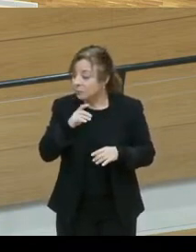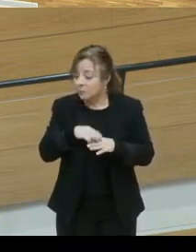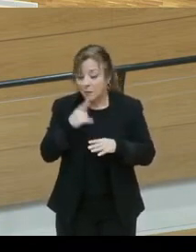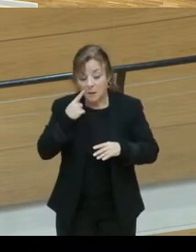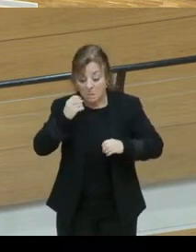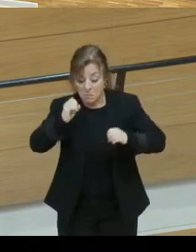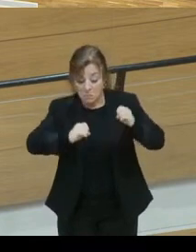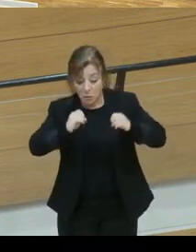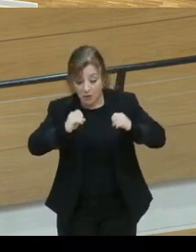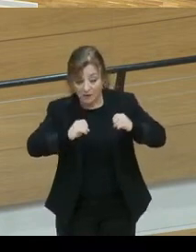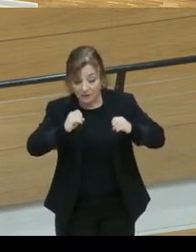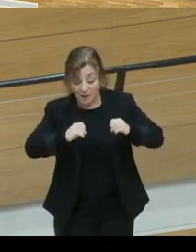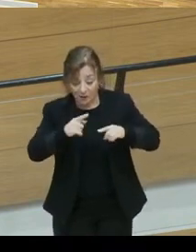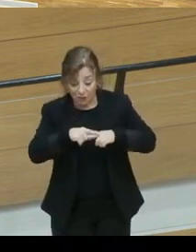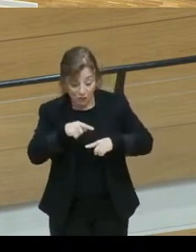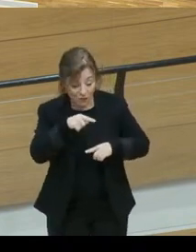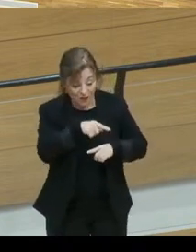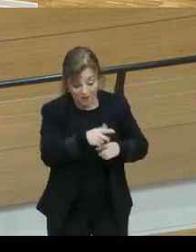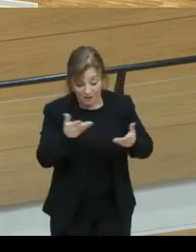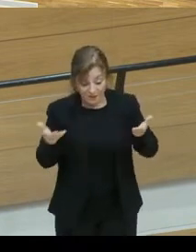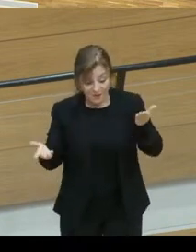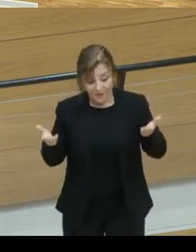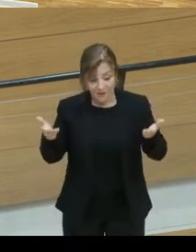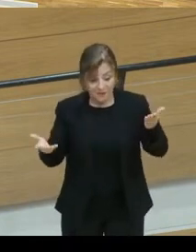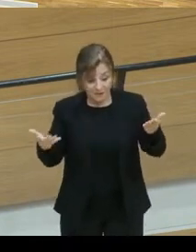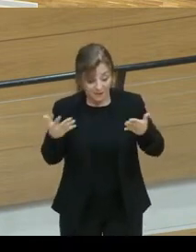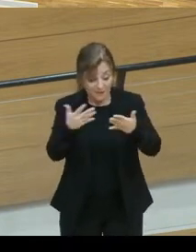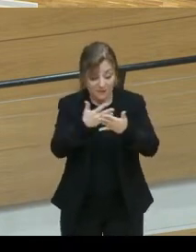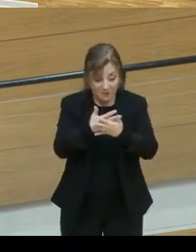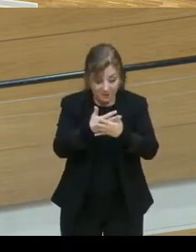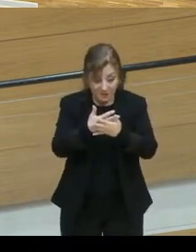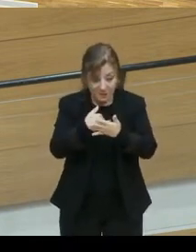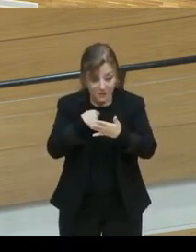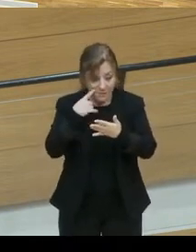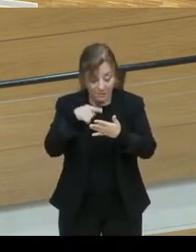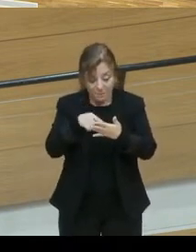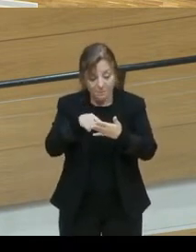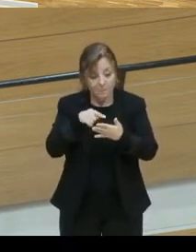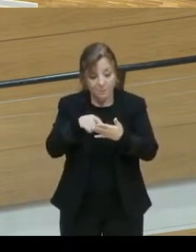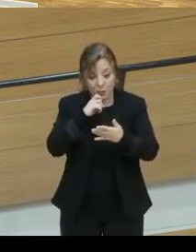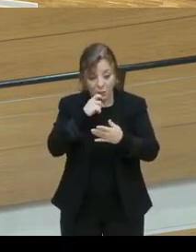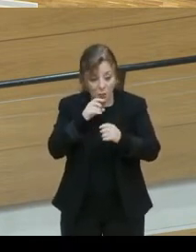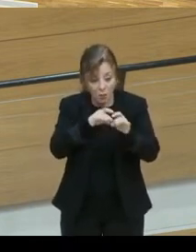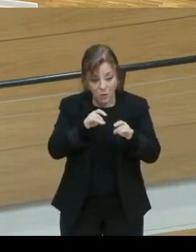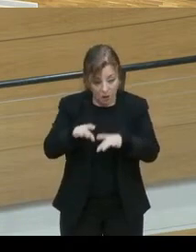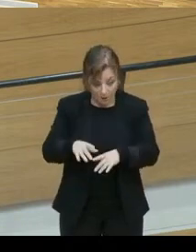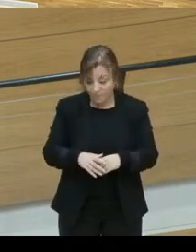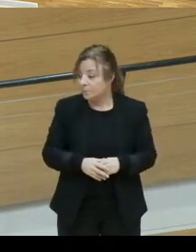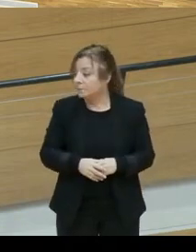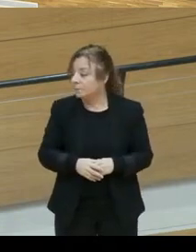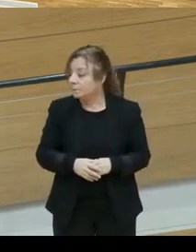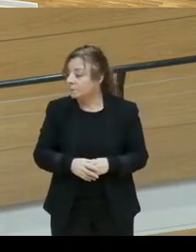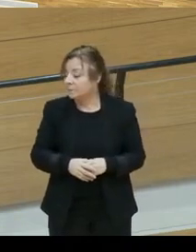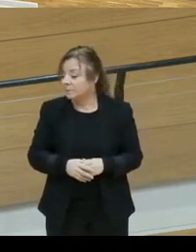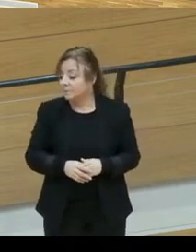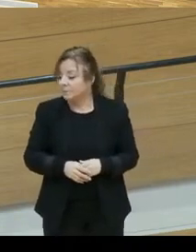porcentaje de similitud con ese genoma de esos genes que ya se han caracterizado antes.